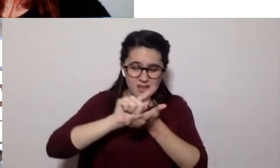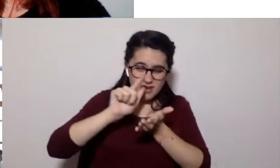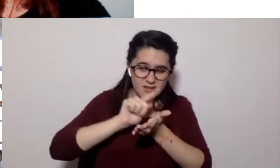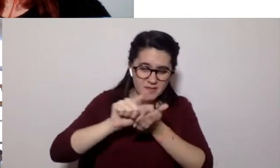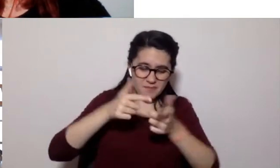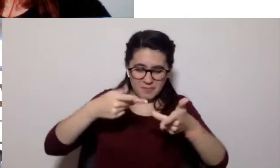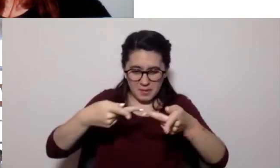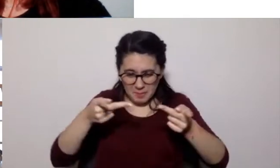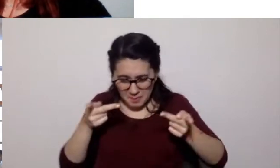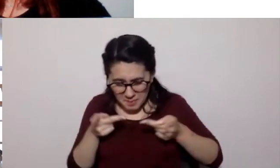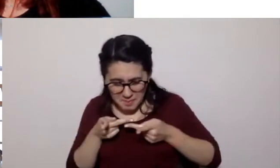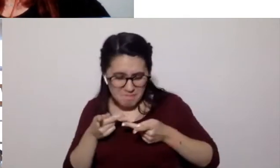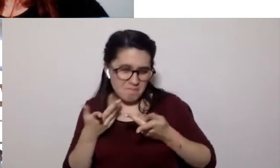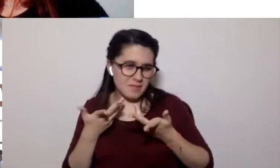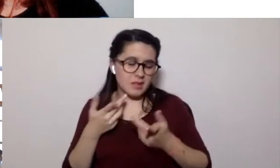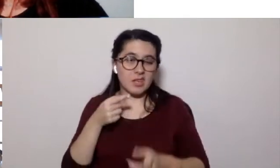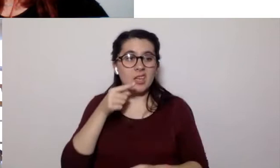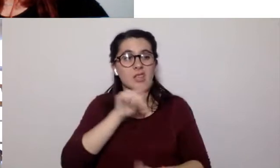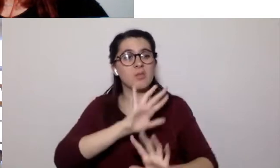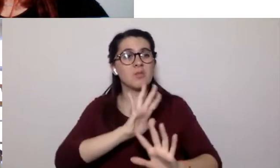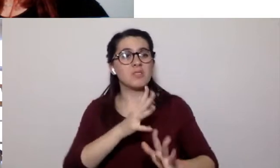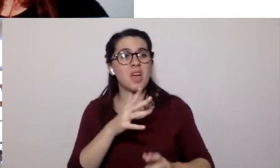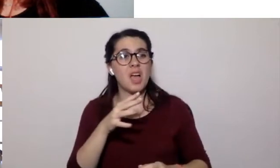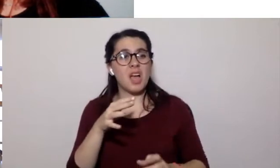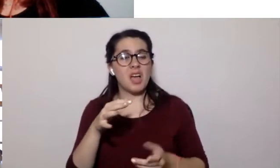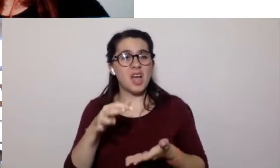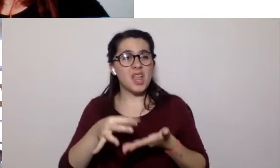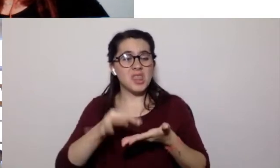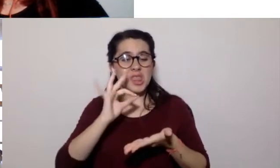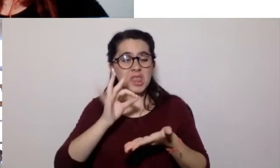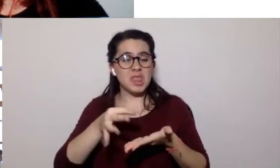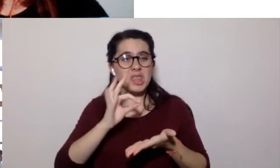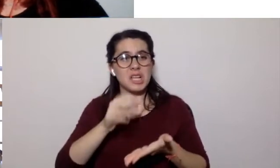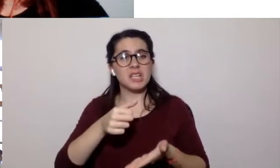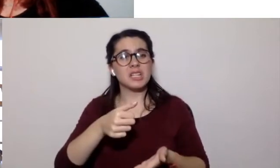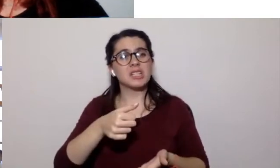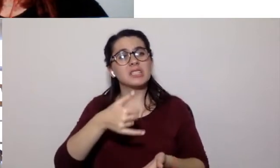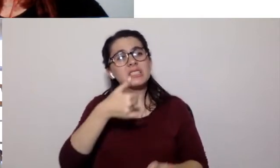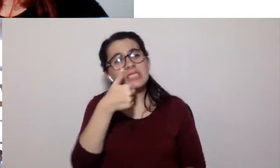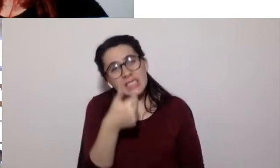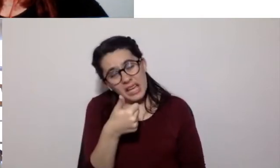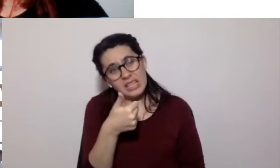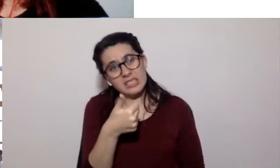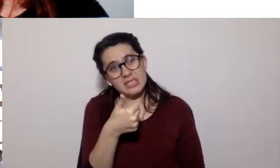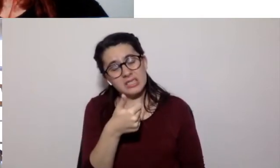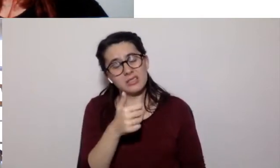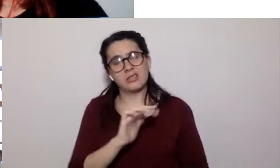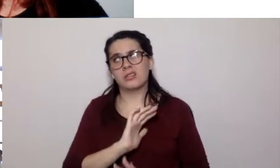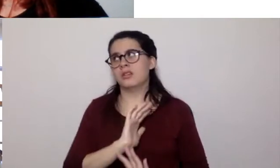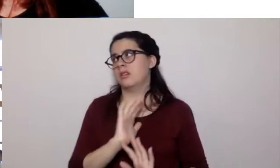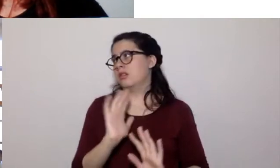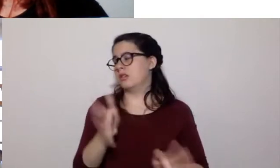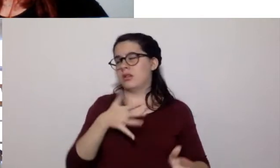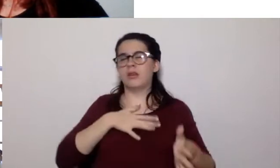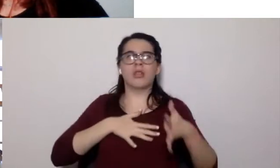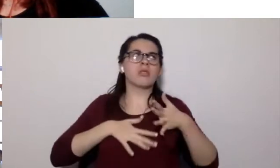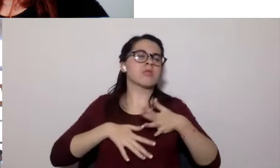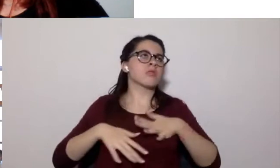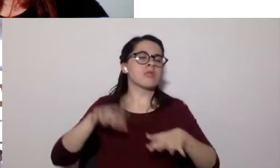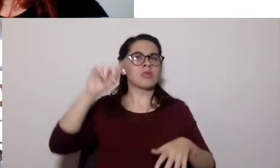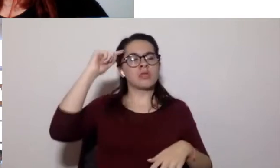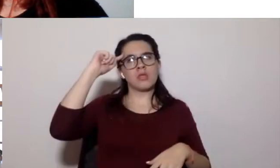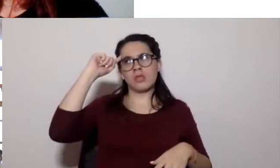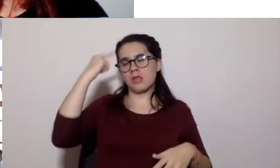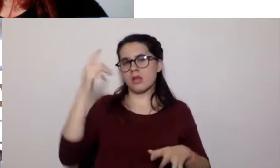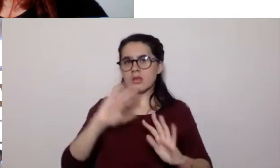tú llevas 6 tazas. La verdad es que ya me enojé, eso me molestó, ¿no? Eso tiene que